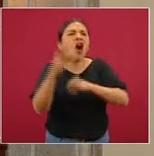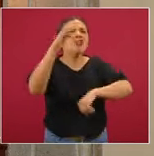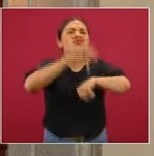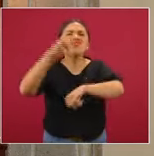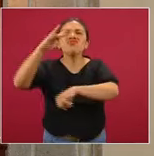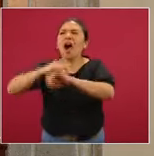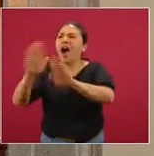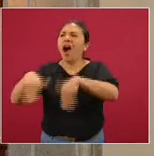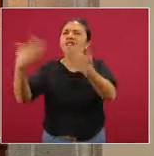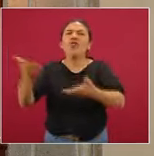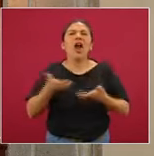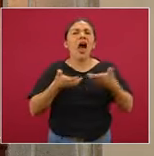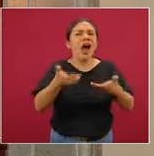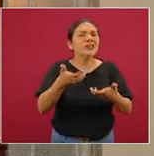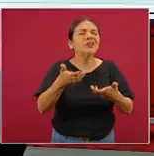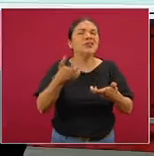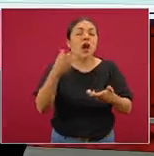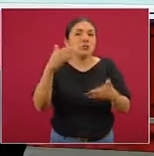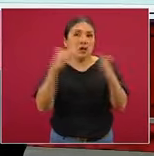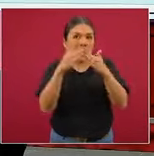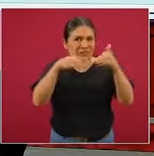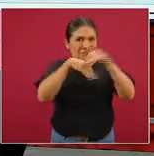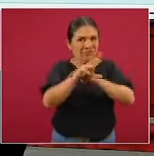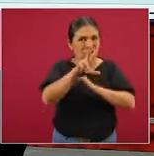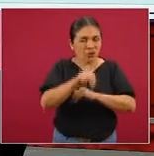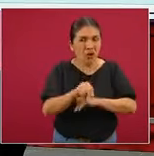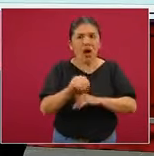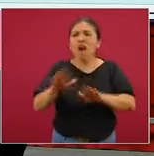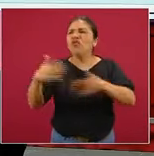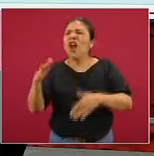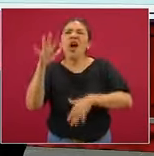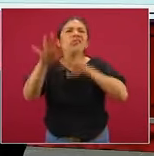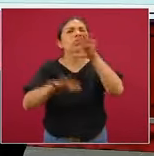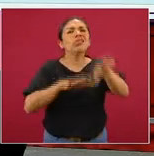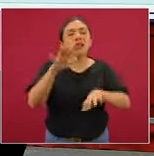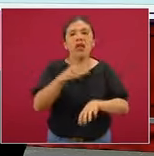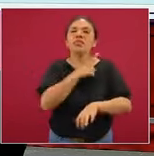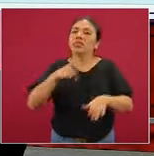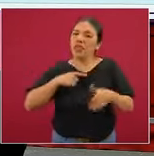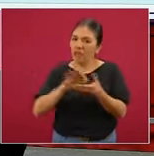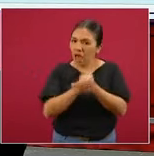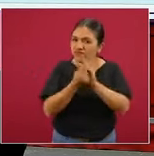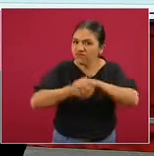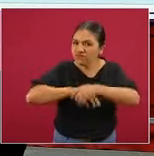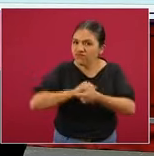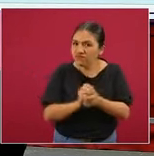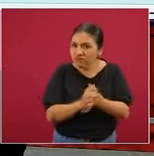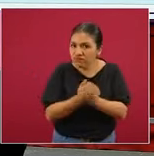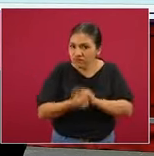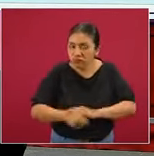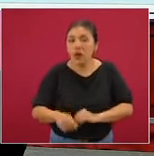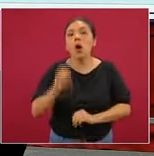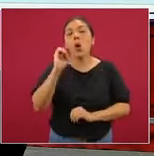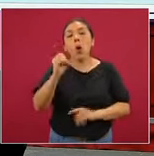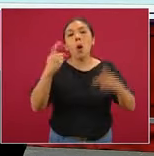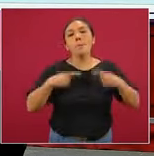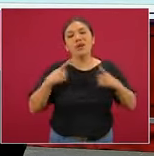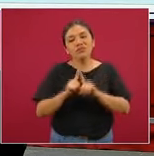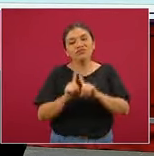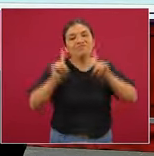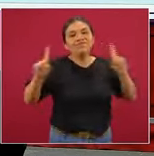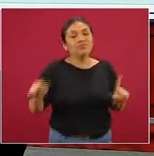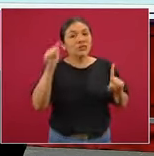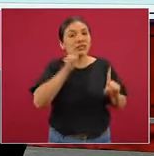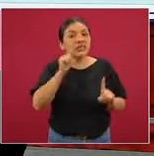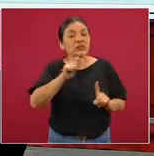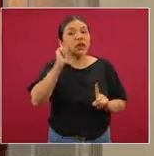fuera de nuestro espacio seguro o de nuestro hogar. En su momento, la sana distancia, que debe de ser